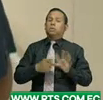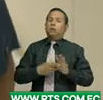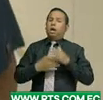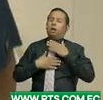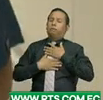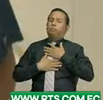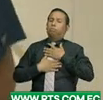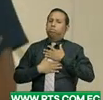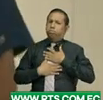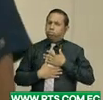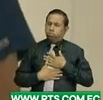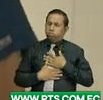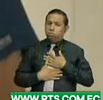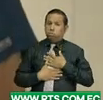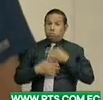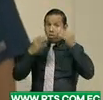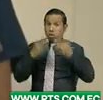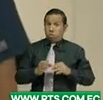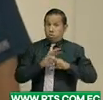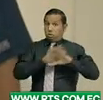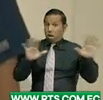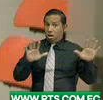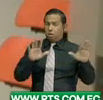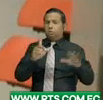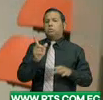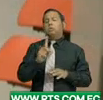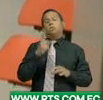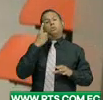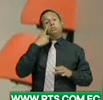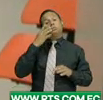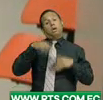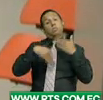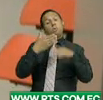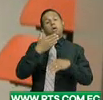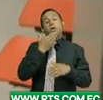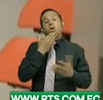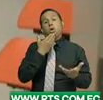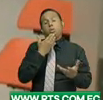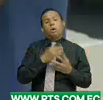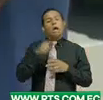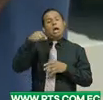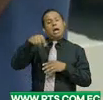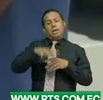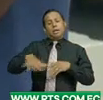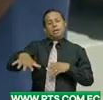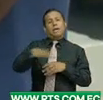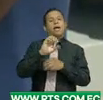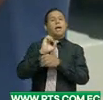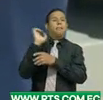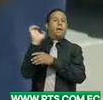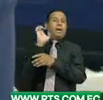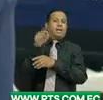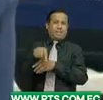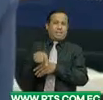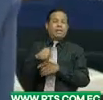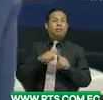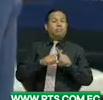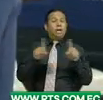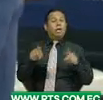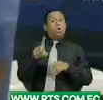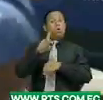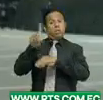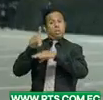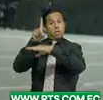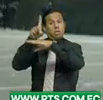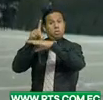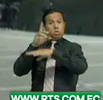momentáneo, porque no sabemos qué es lo que pasa en las proyecciones. Un respiro para el área de emergencia que, según explica Danilo Calderón, director de